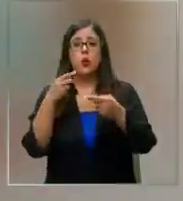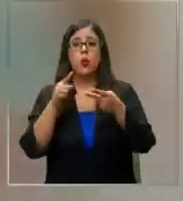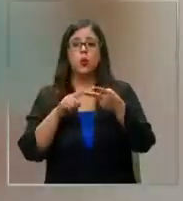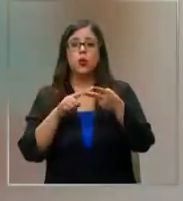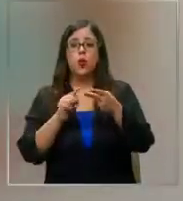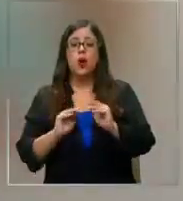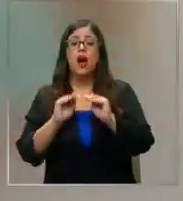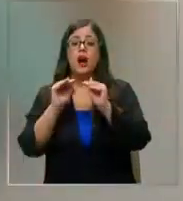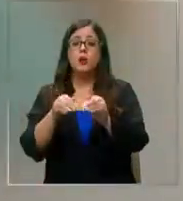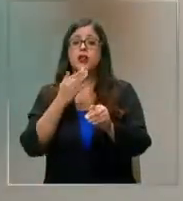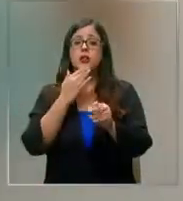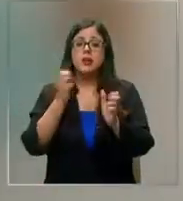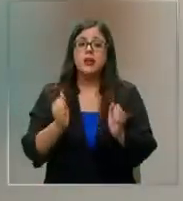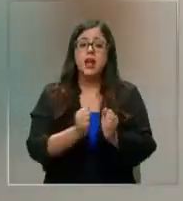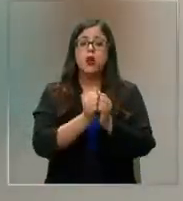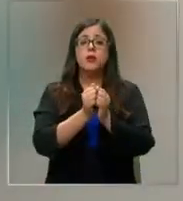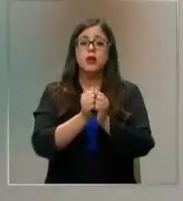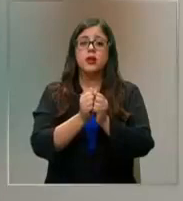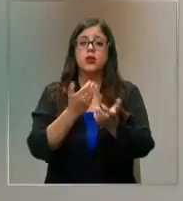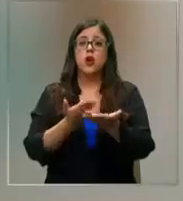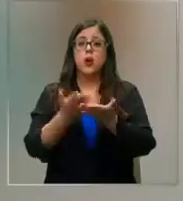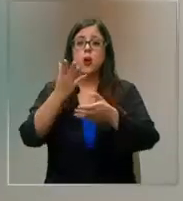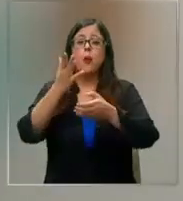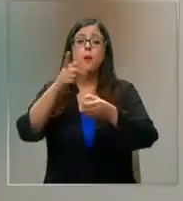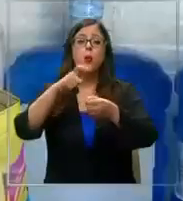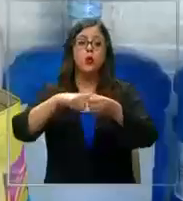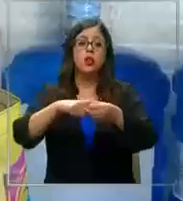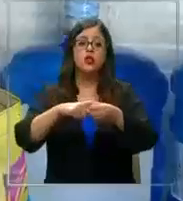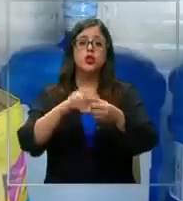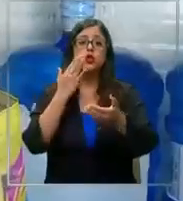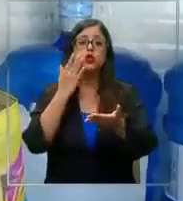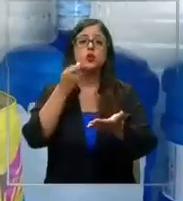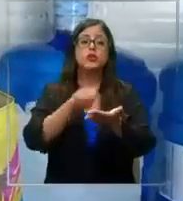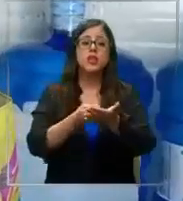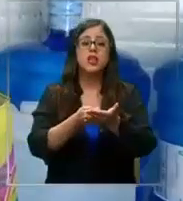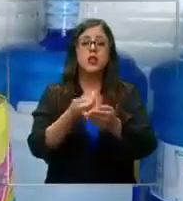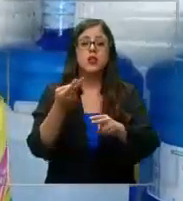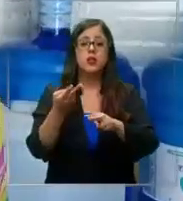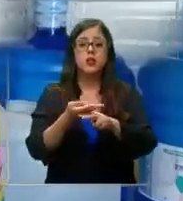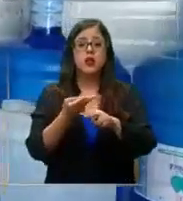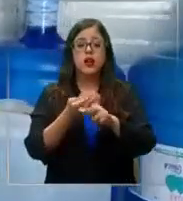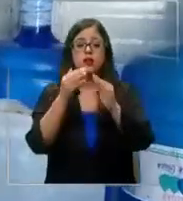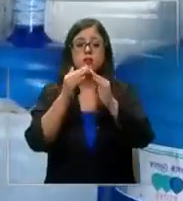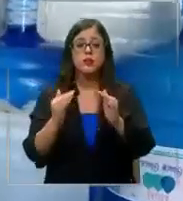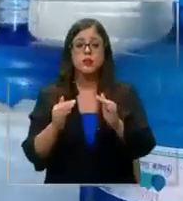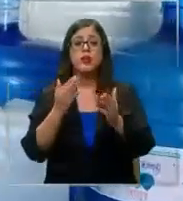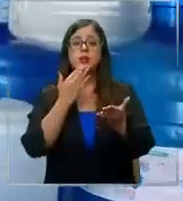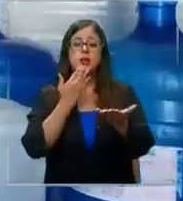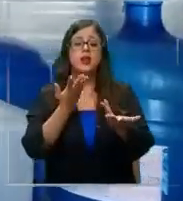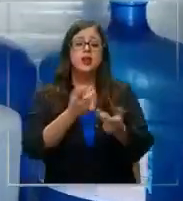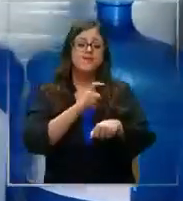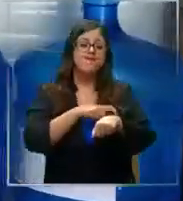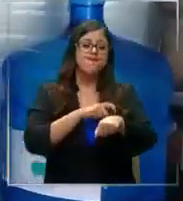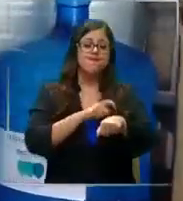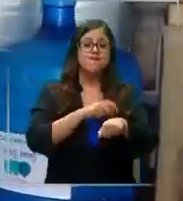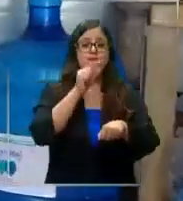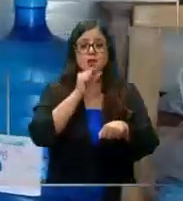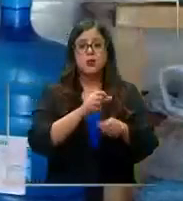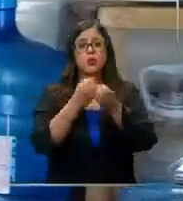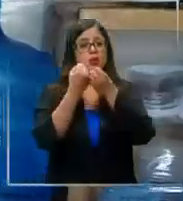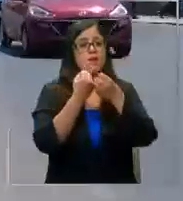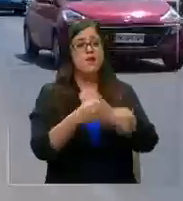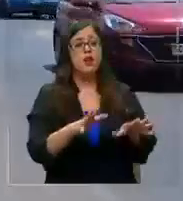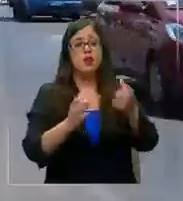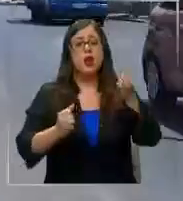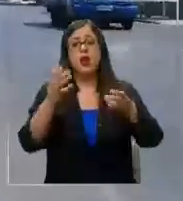estamos apoyando también y acompañando la postulación al subsidio habitacional. Por ahora siguen esperando y contando las horas para abandonar este camión que